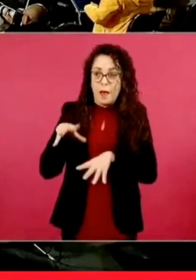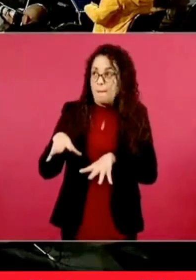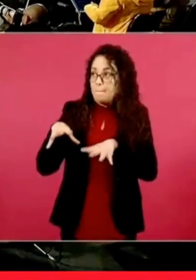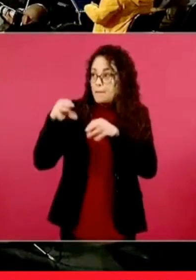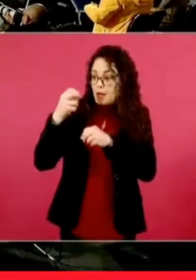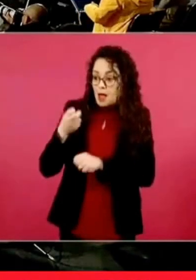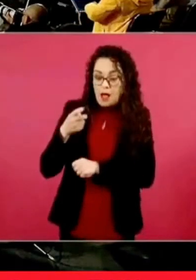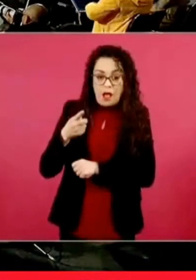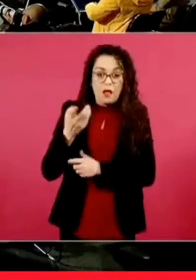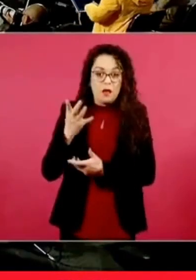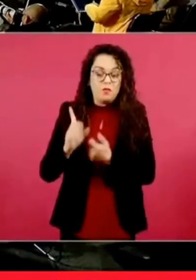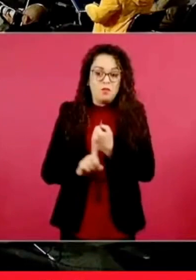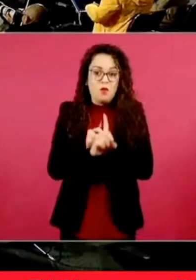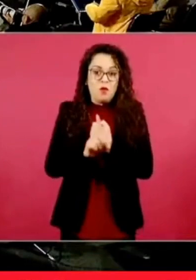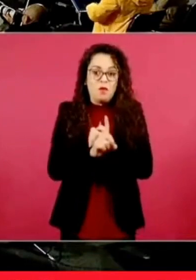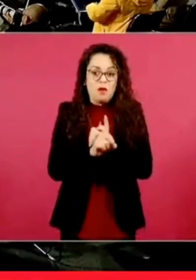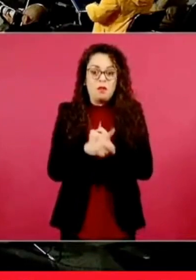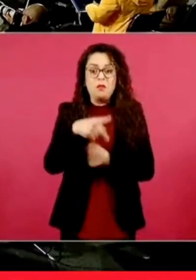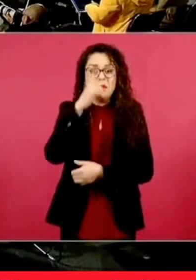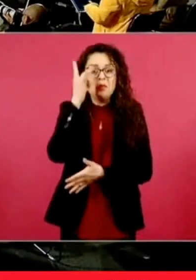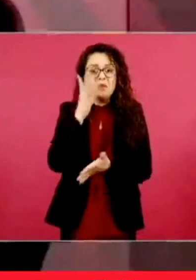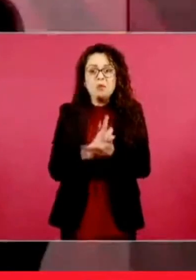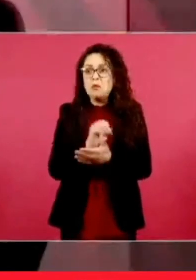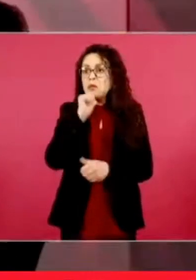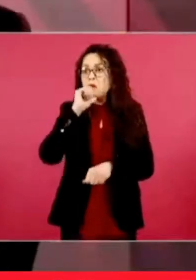Pero era lo único.